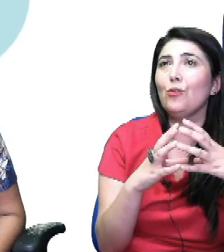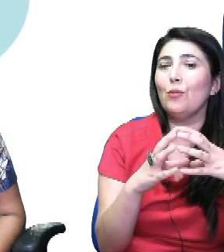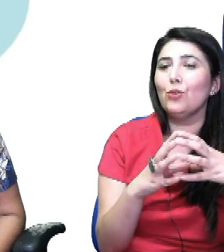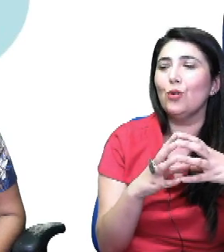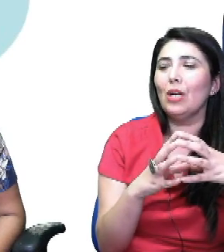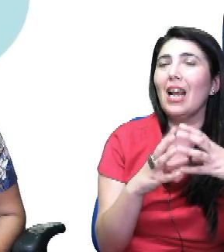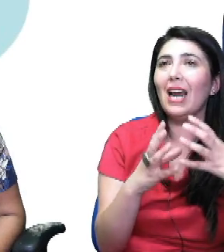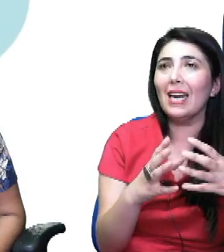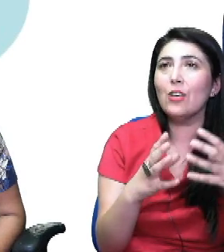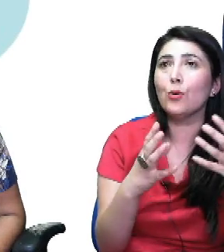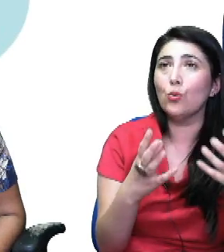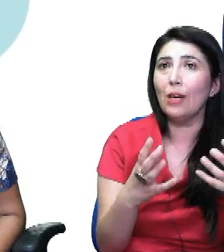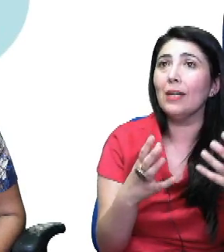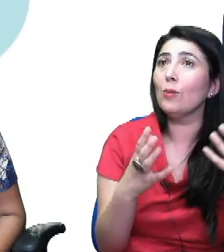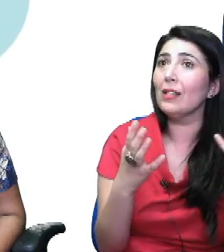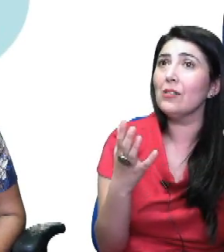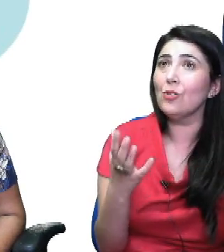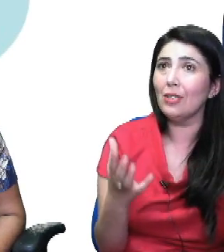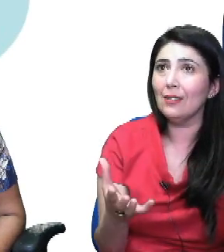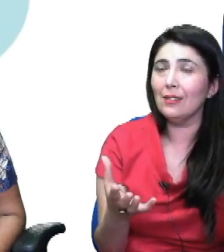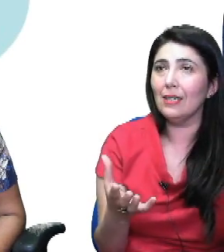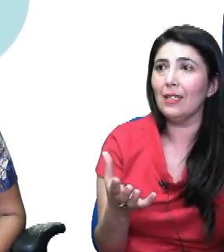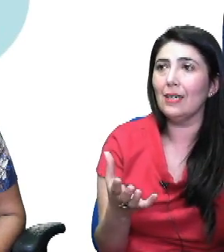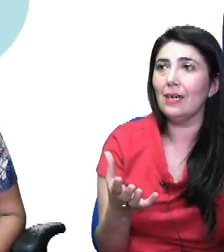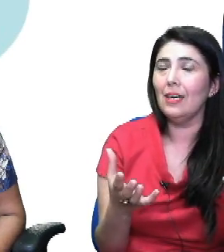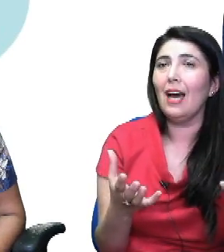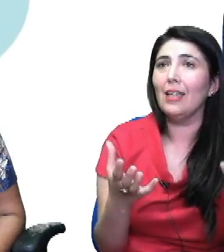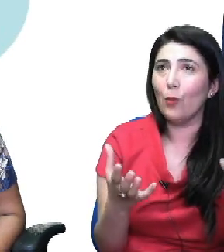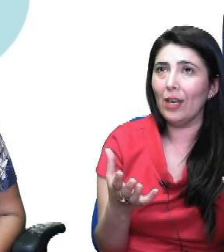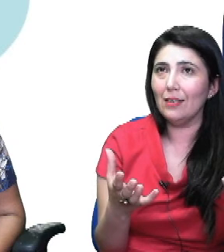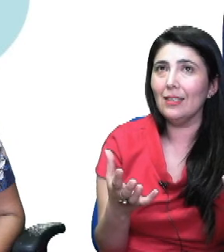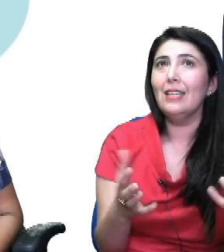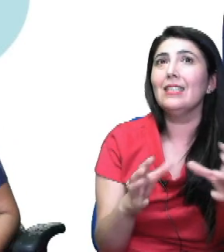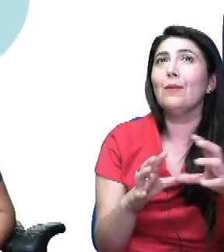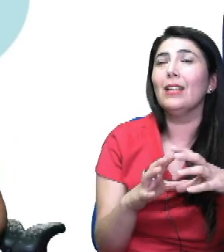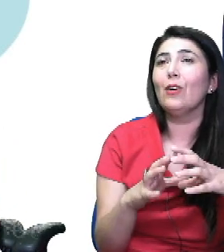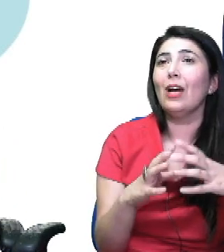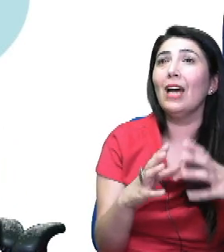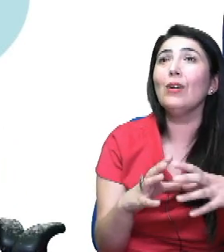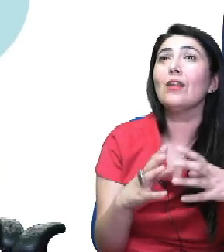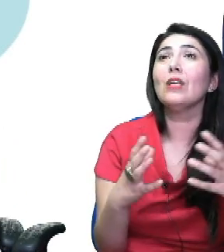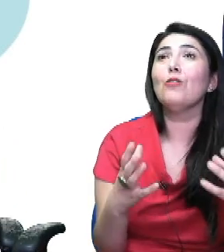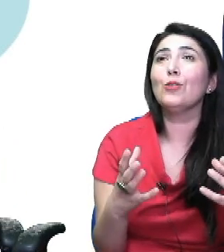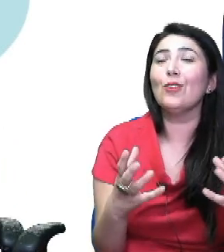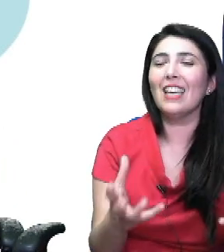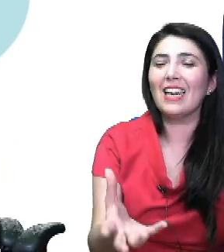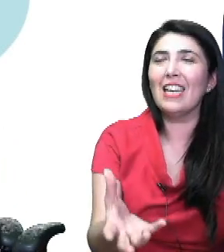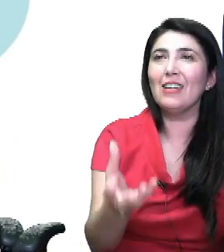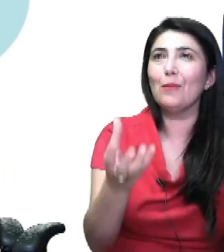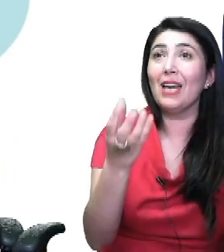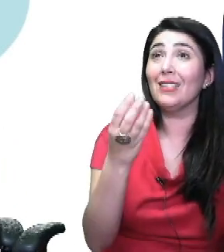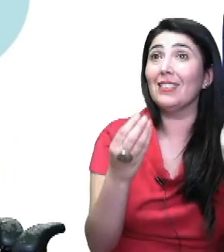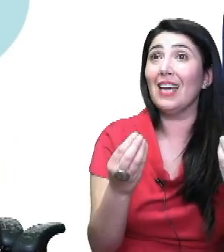contar con información clara y oportuna para tomar decisiones adecuadas. También, ojalá, una gestión de la información que